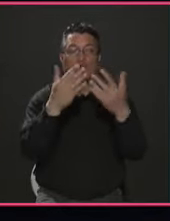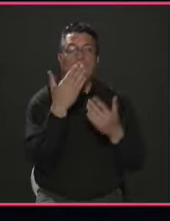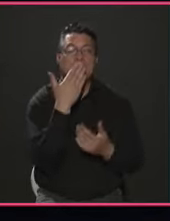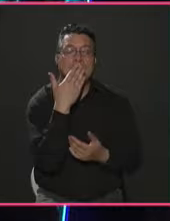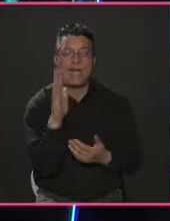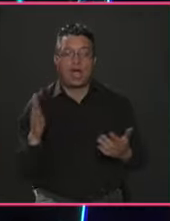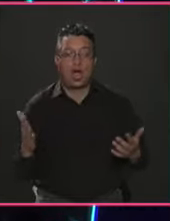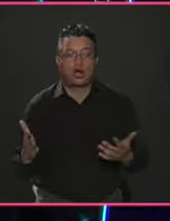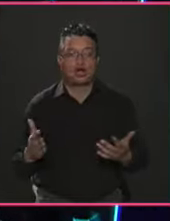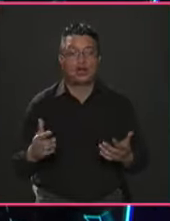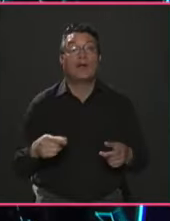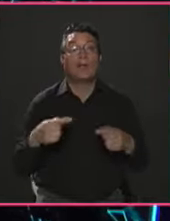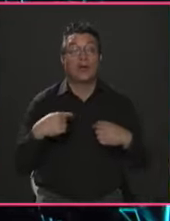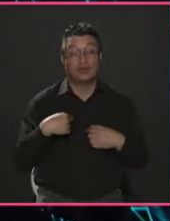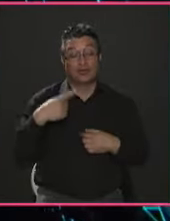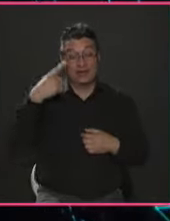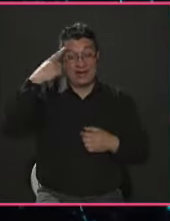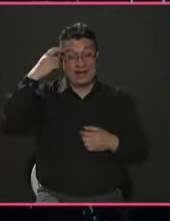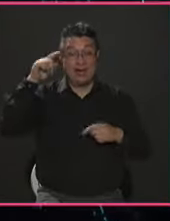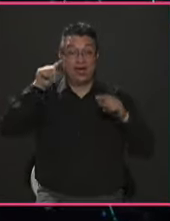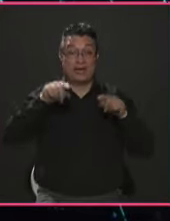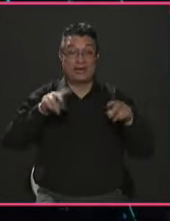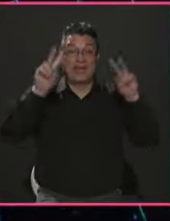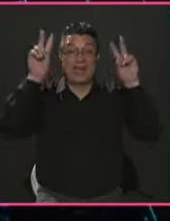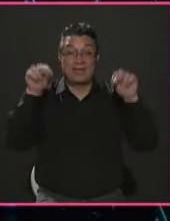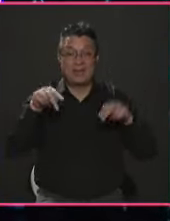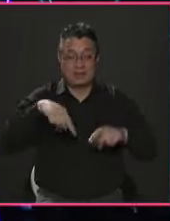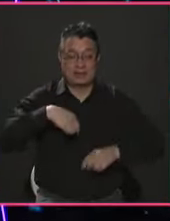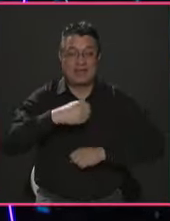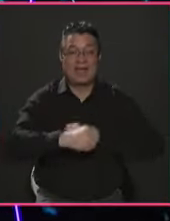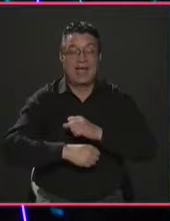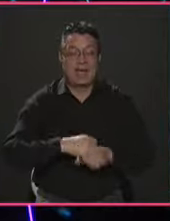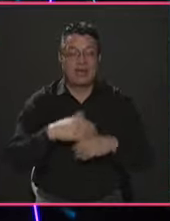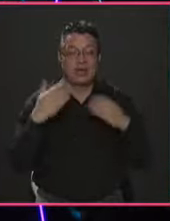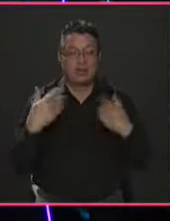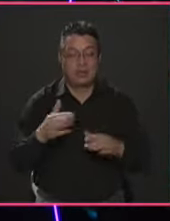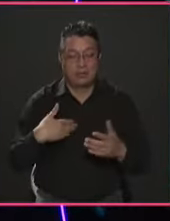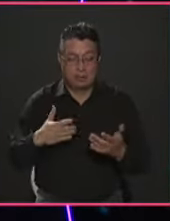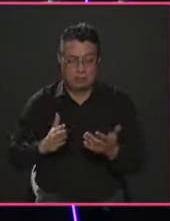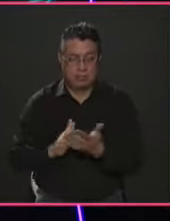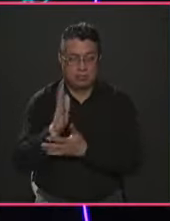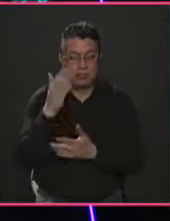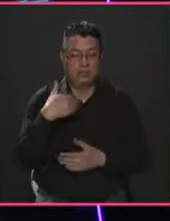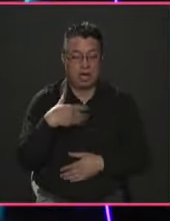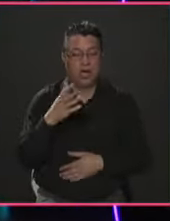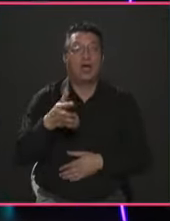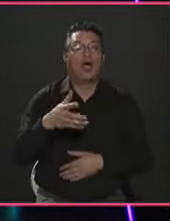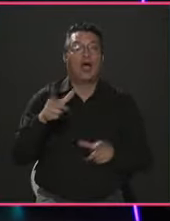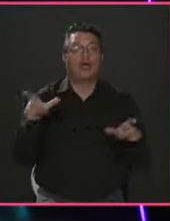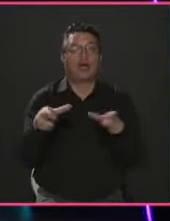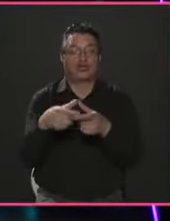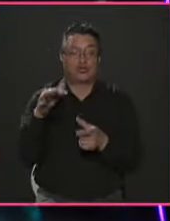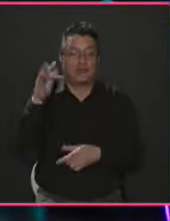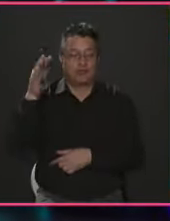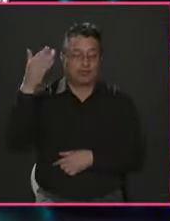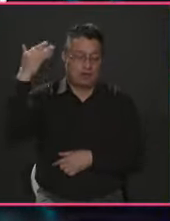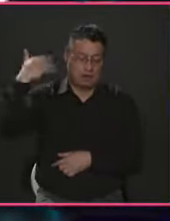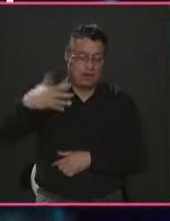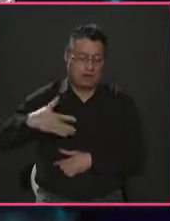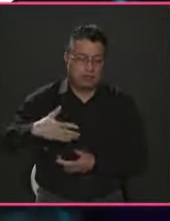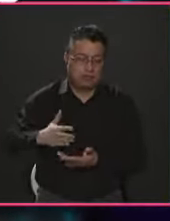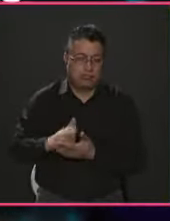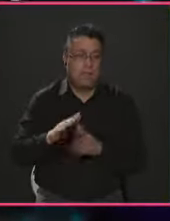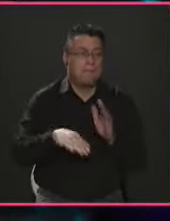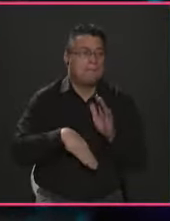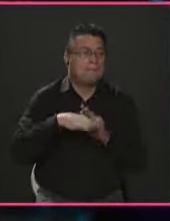mejor y yo creo que este tema que abordamos en este año y a tocó desde el inicio estar en el congreso del futuro bueno es lejos el más